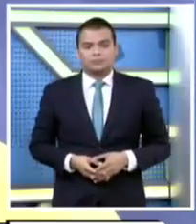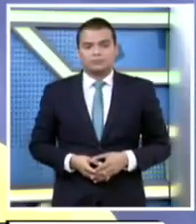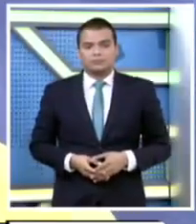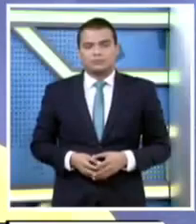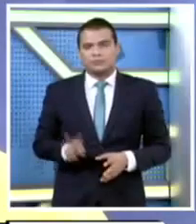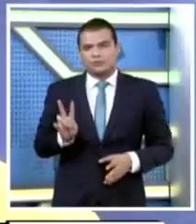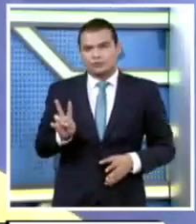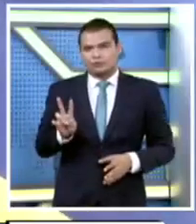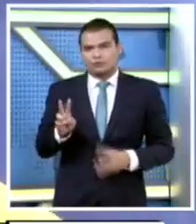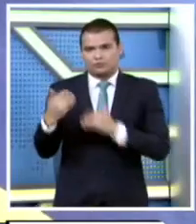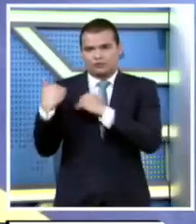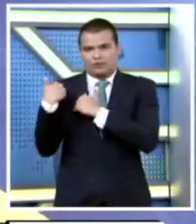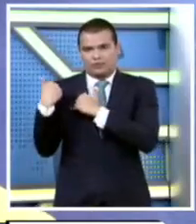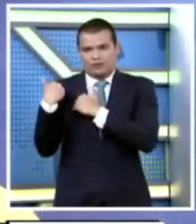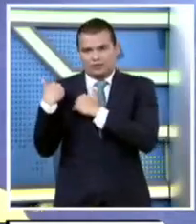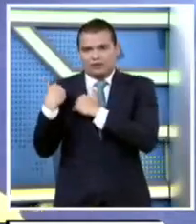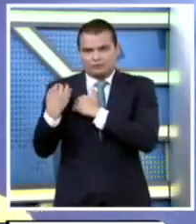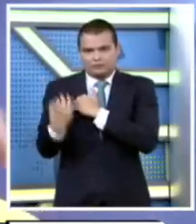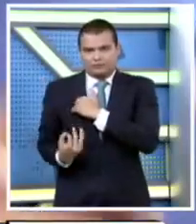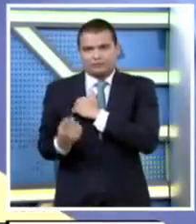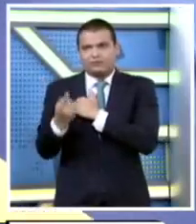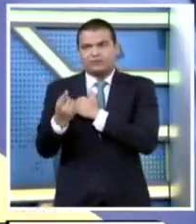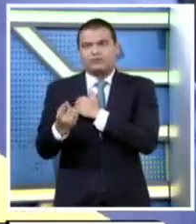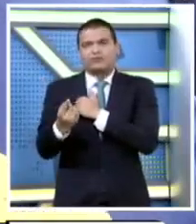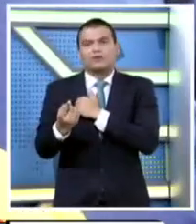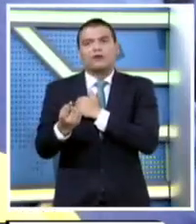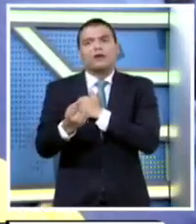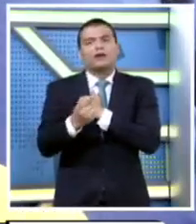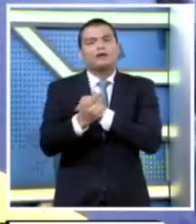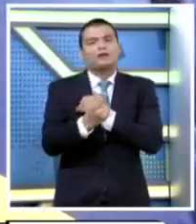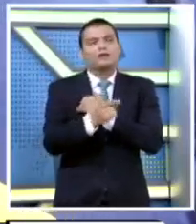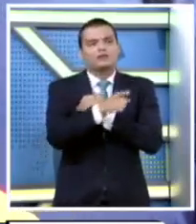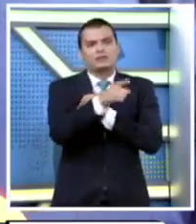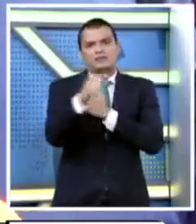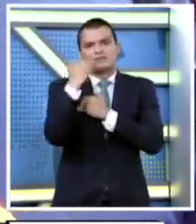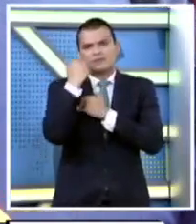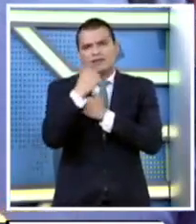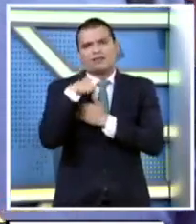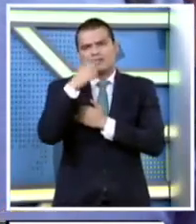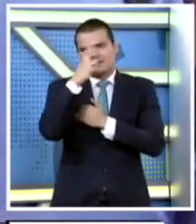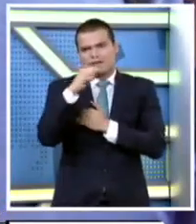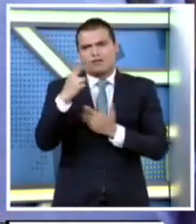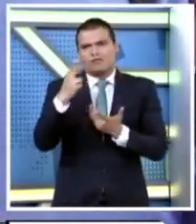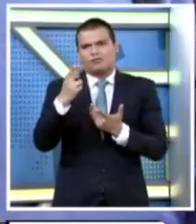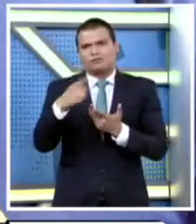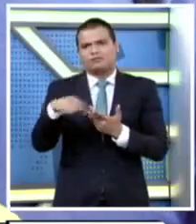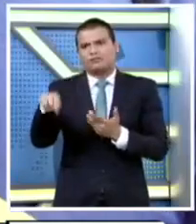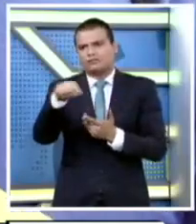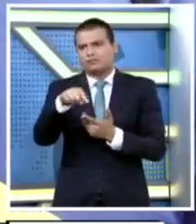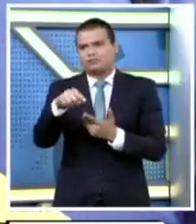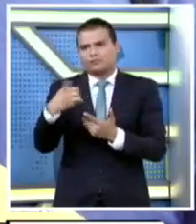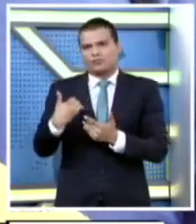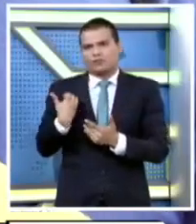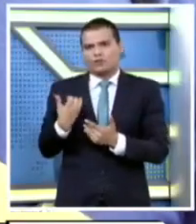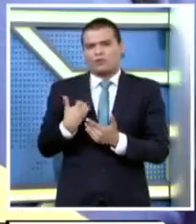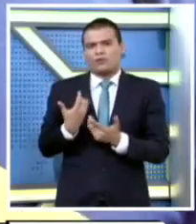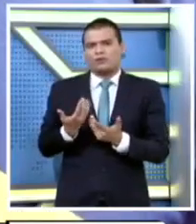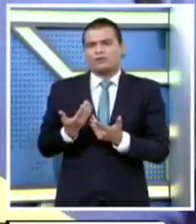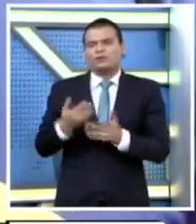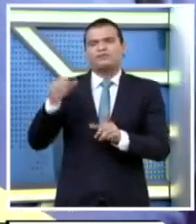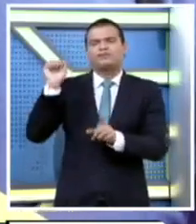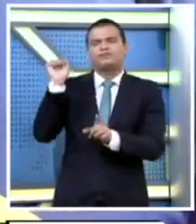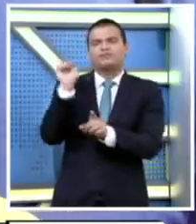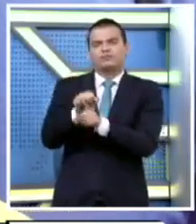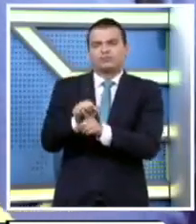que están encargados. Esas dos personas, a muchas personas, muchas madres, muchos niños que están aquí, no los toman en